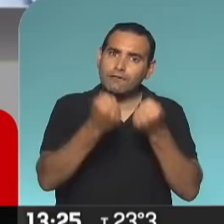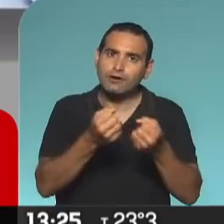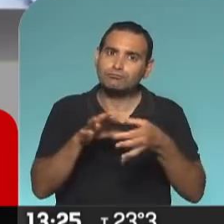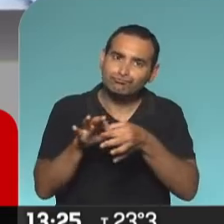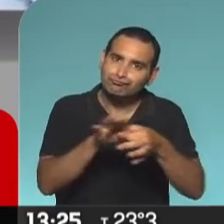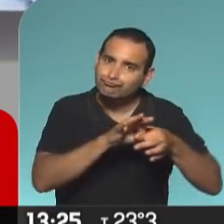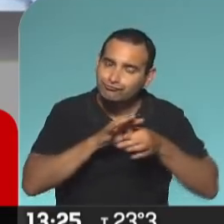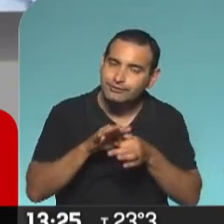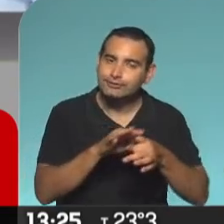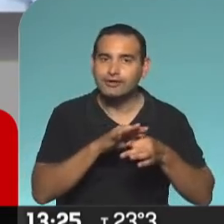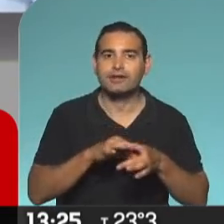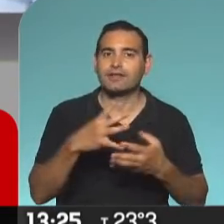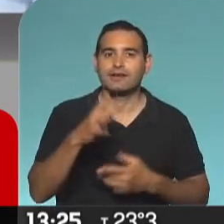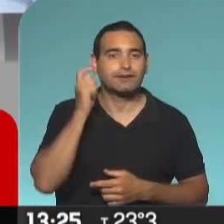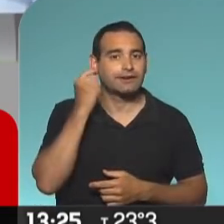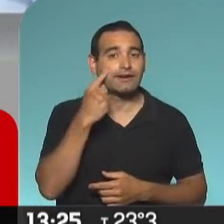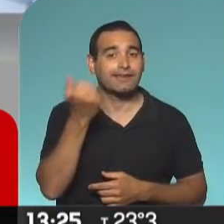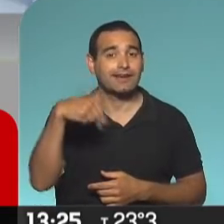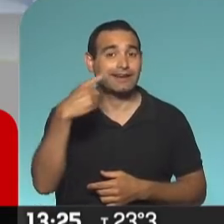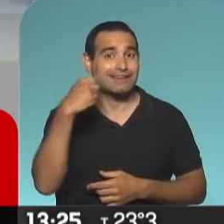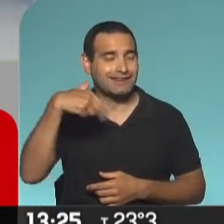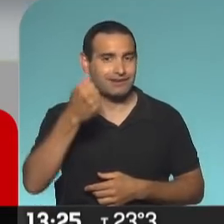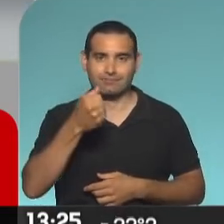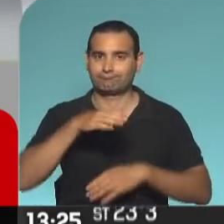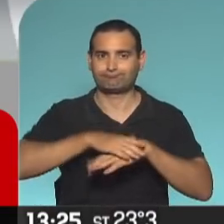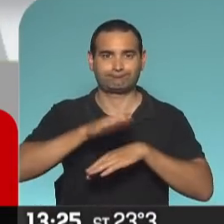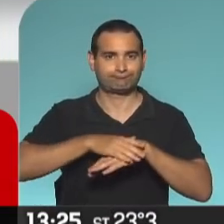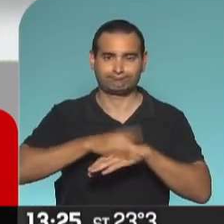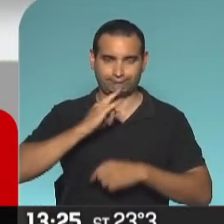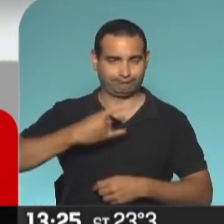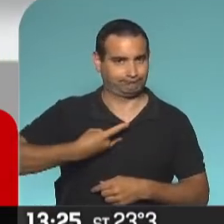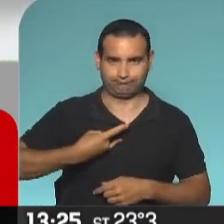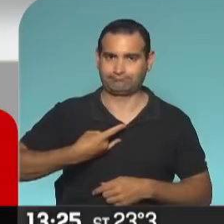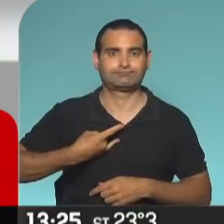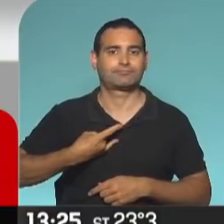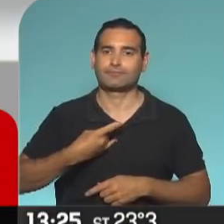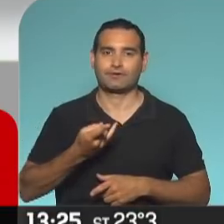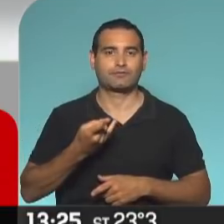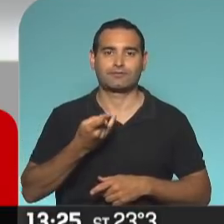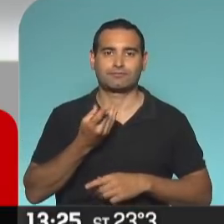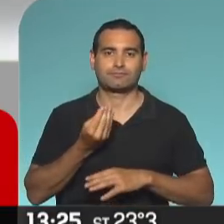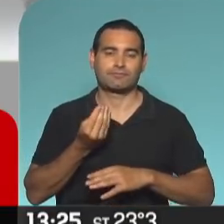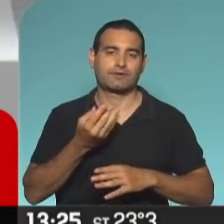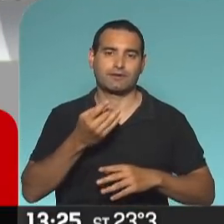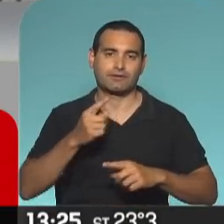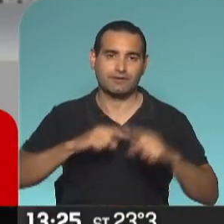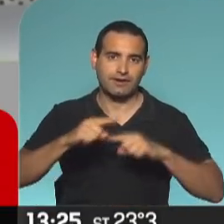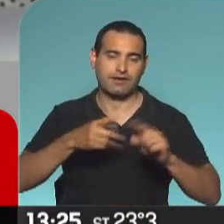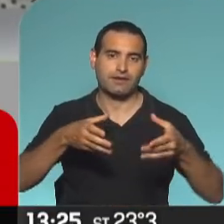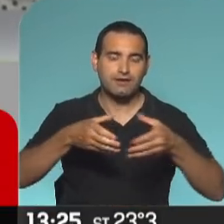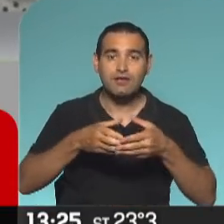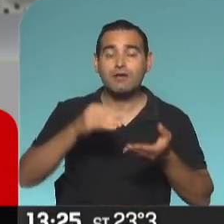Janina se había puesto al mando de la voz de sus hijos, por otro lado sus